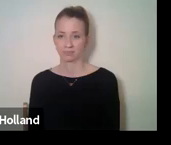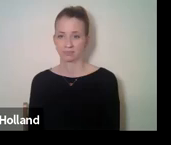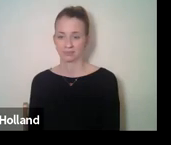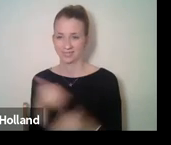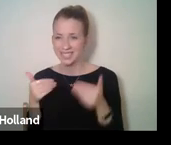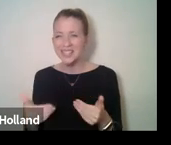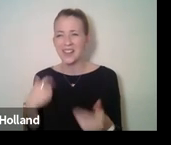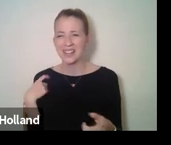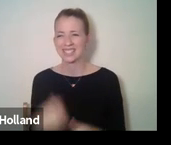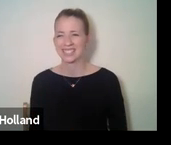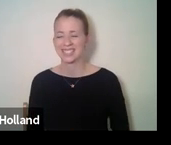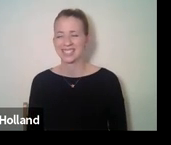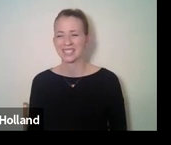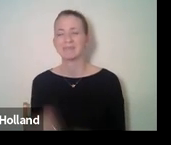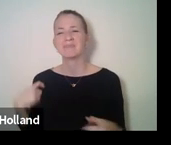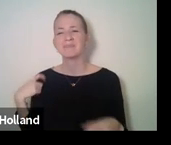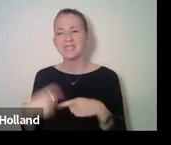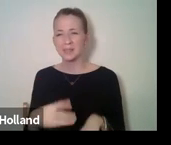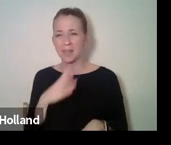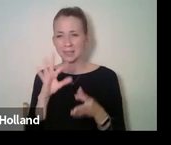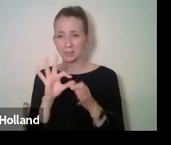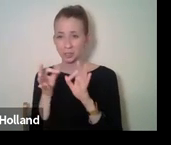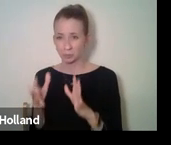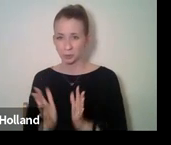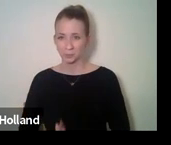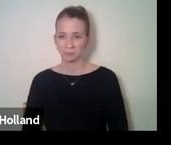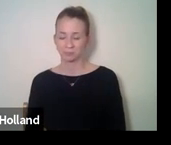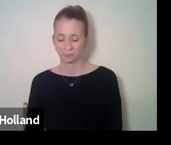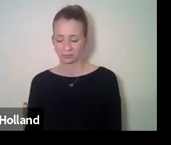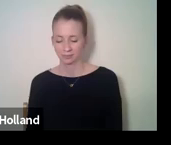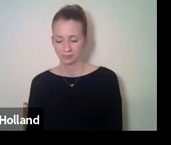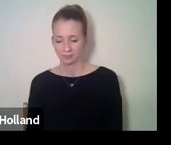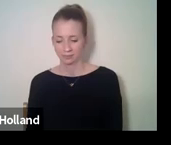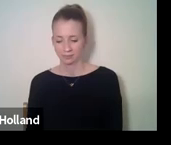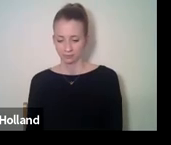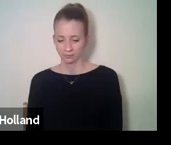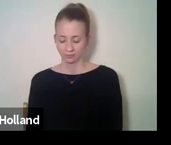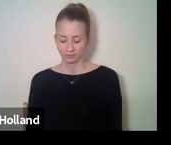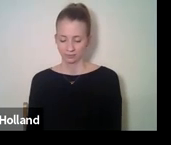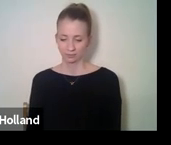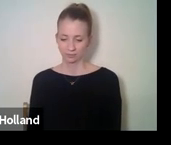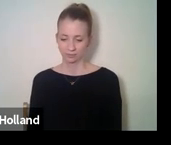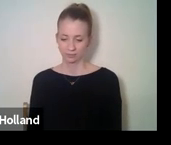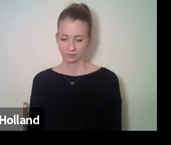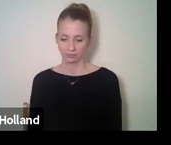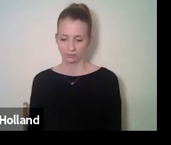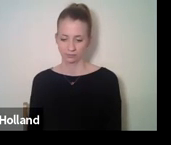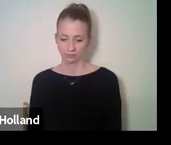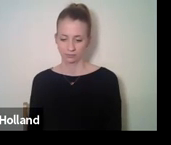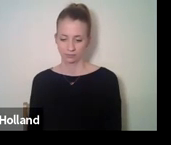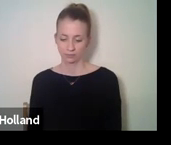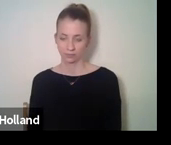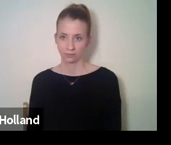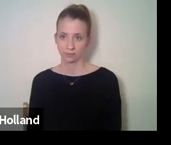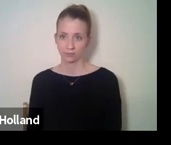Yeah, go ahead. En este momento vamos a hacer una sesión de preguntas y respuestas. Si está utilizando Zoom, en la